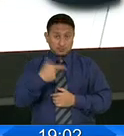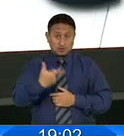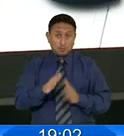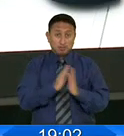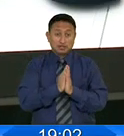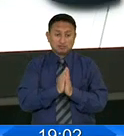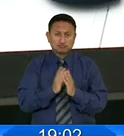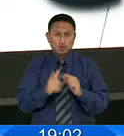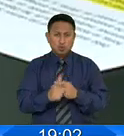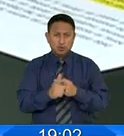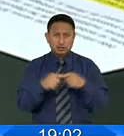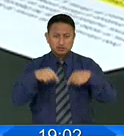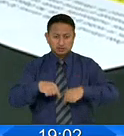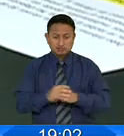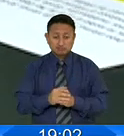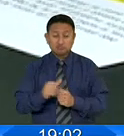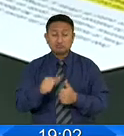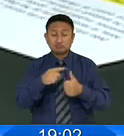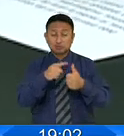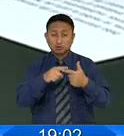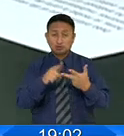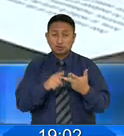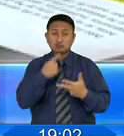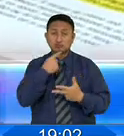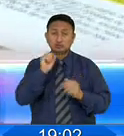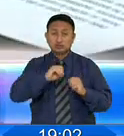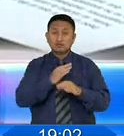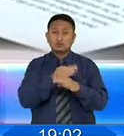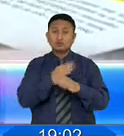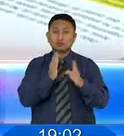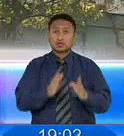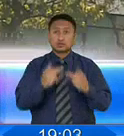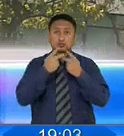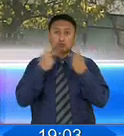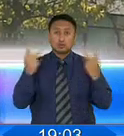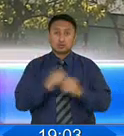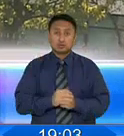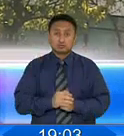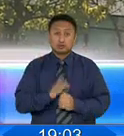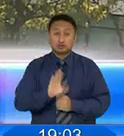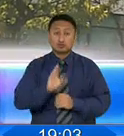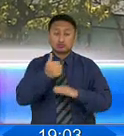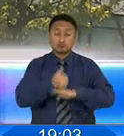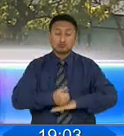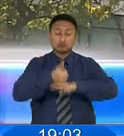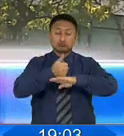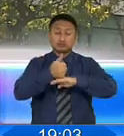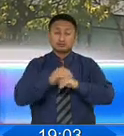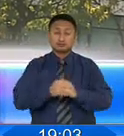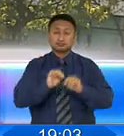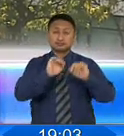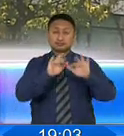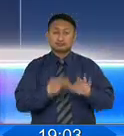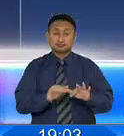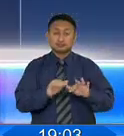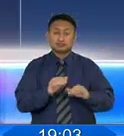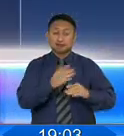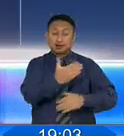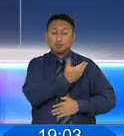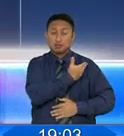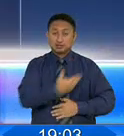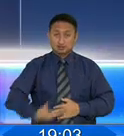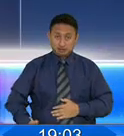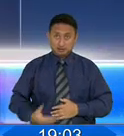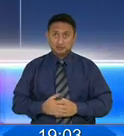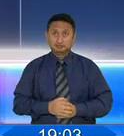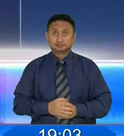urgente, entre otras cosas, manifestó que los funcionarios públicos, por su alta jerarquía, tanto de la Secretaría General de la Presidencia de la